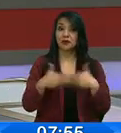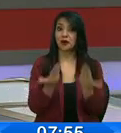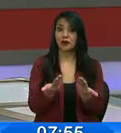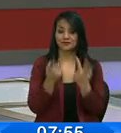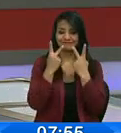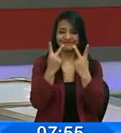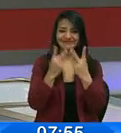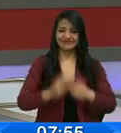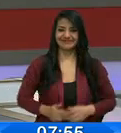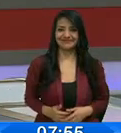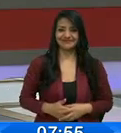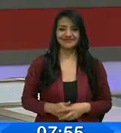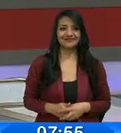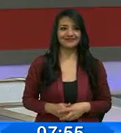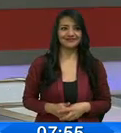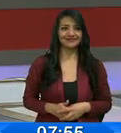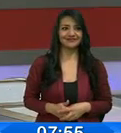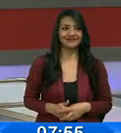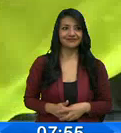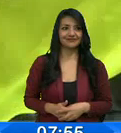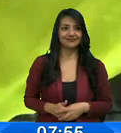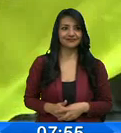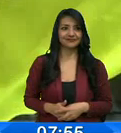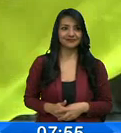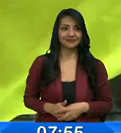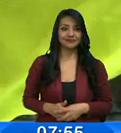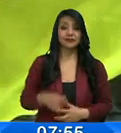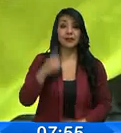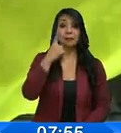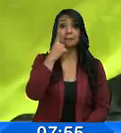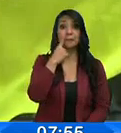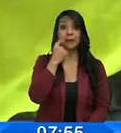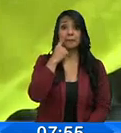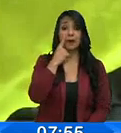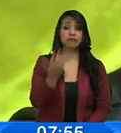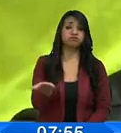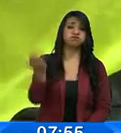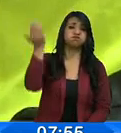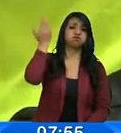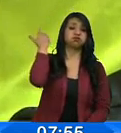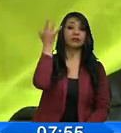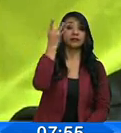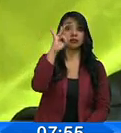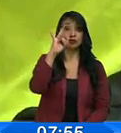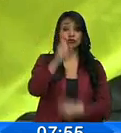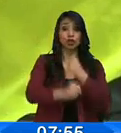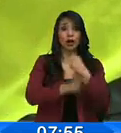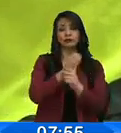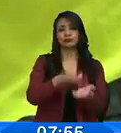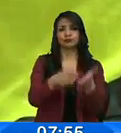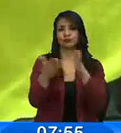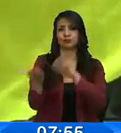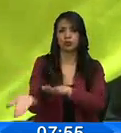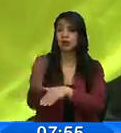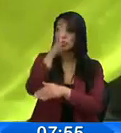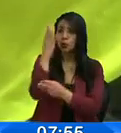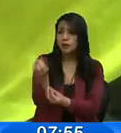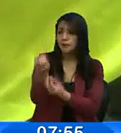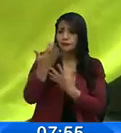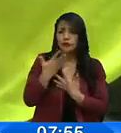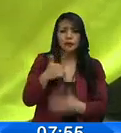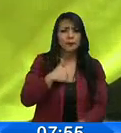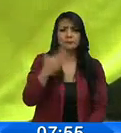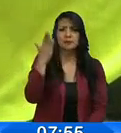encuentro? A continuación. Mi papá murió hace 18 años. Él nunca me habló nada de mi